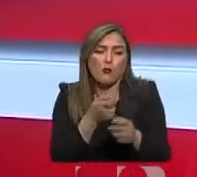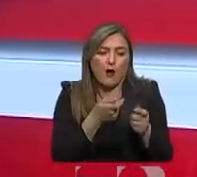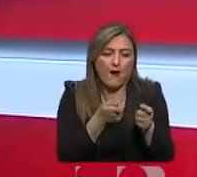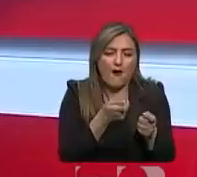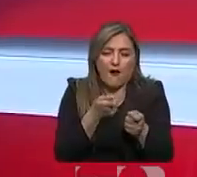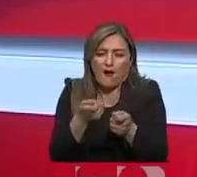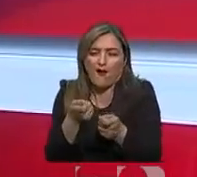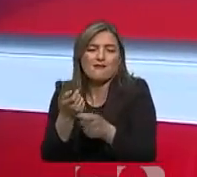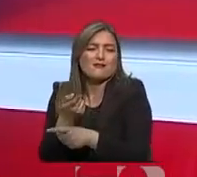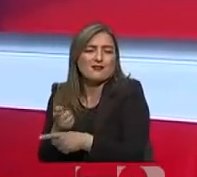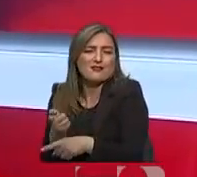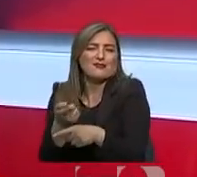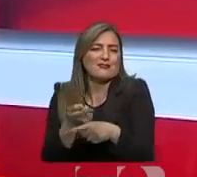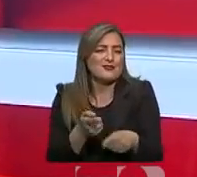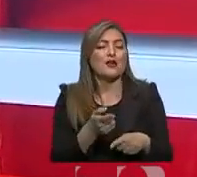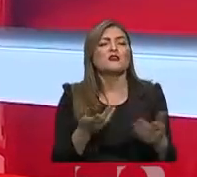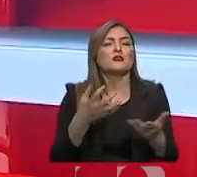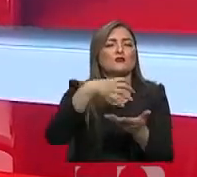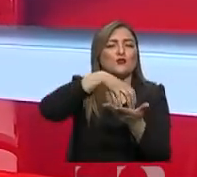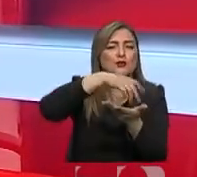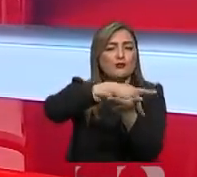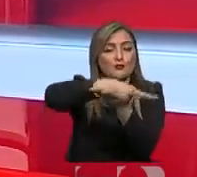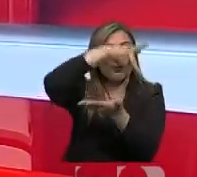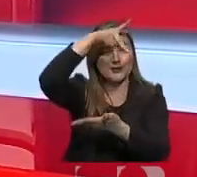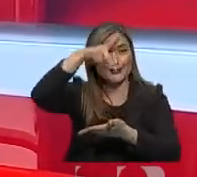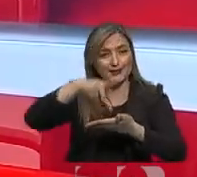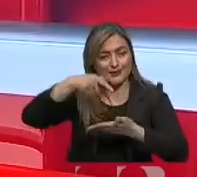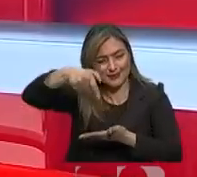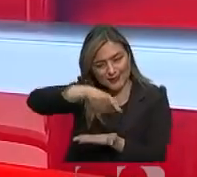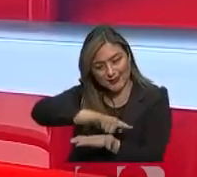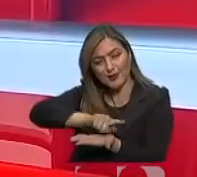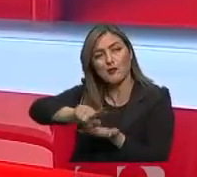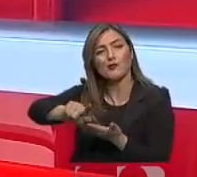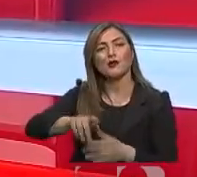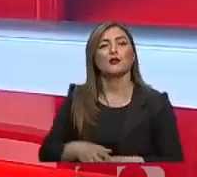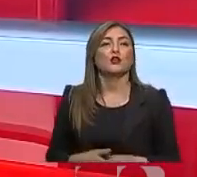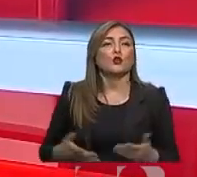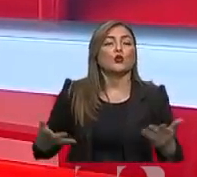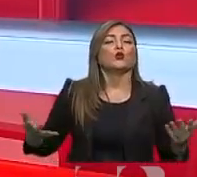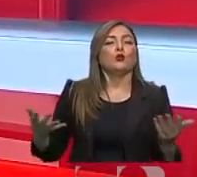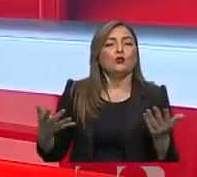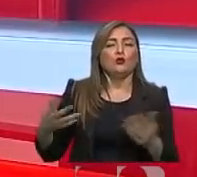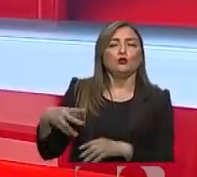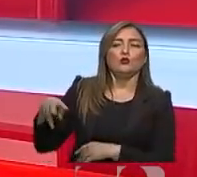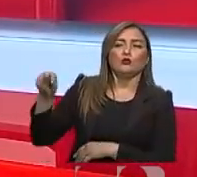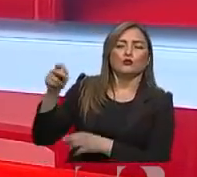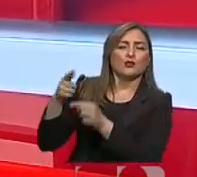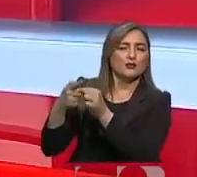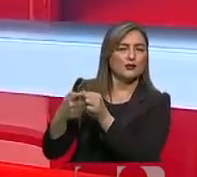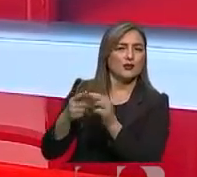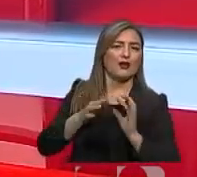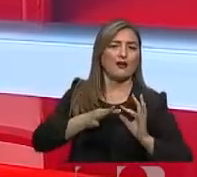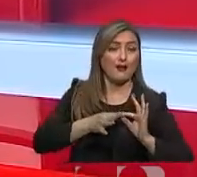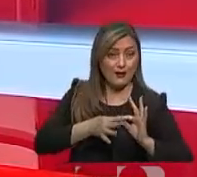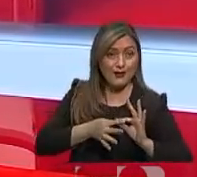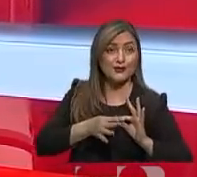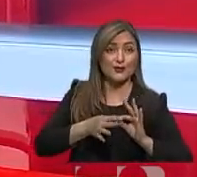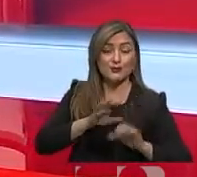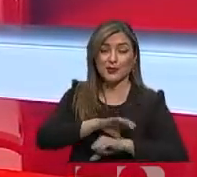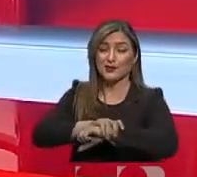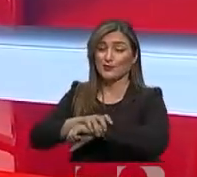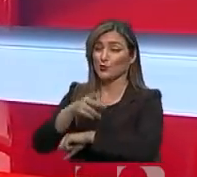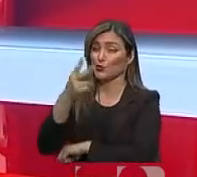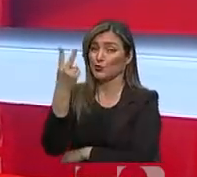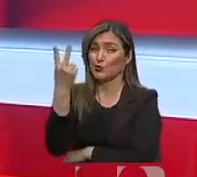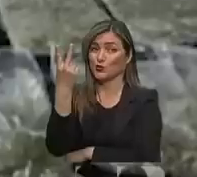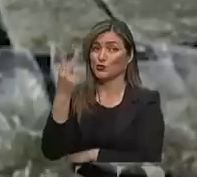operativos ejecutados esta semana en la provincia de Pichincha. Uno de ellos se realizó en el norte de Quito, en el sector de Calderón. Allí se detuvo a